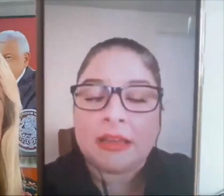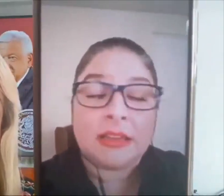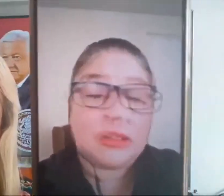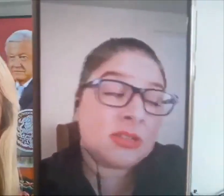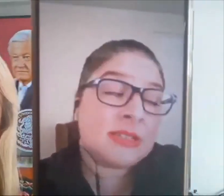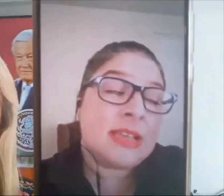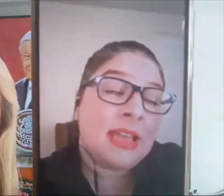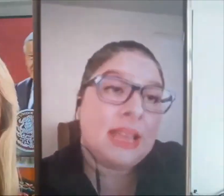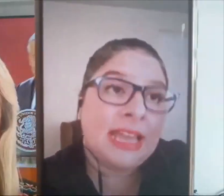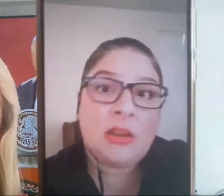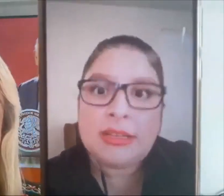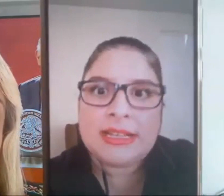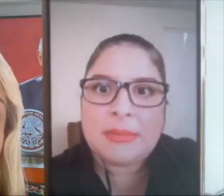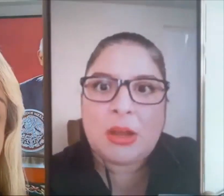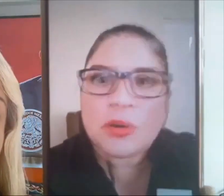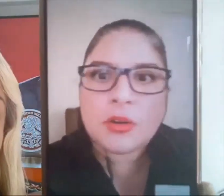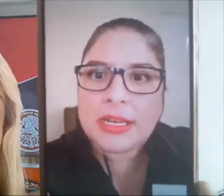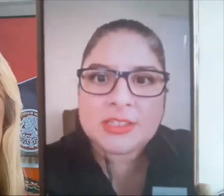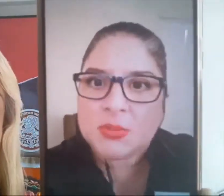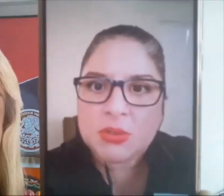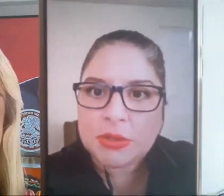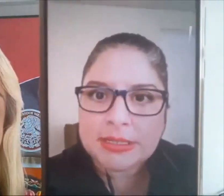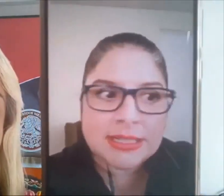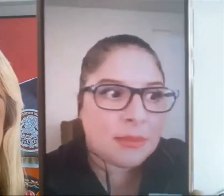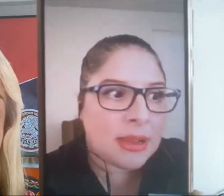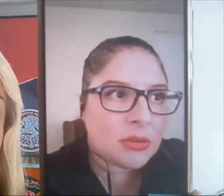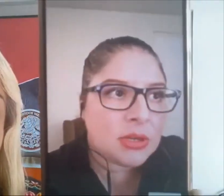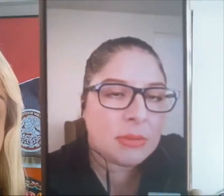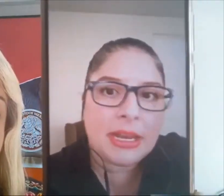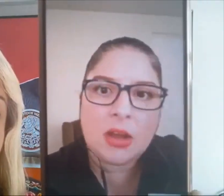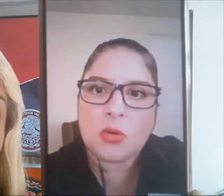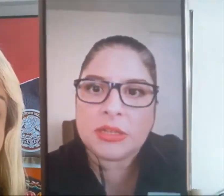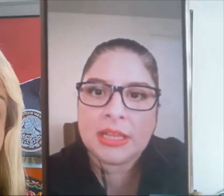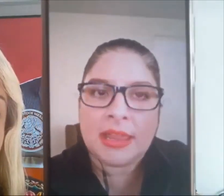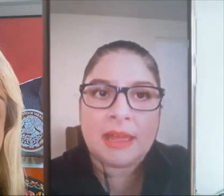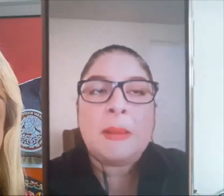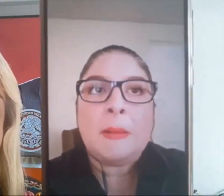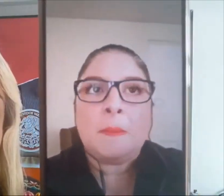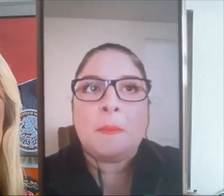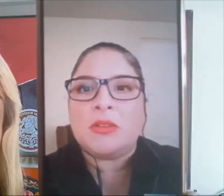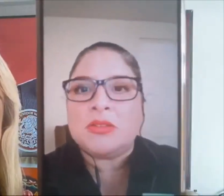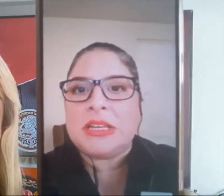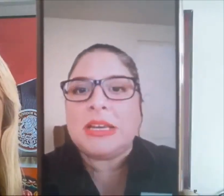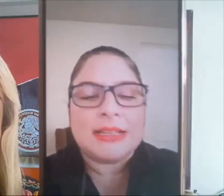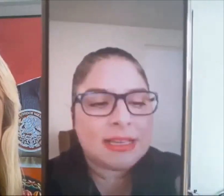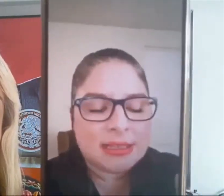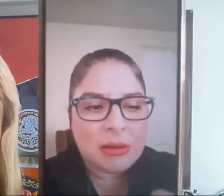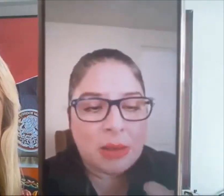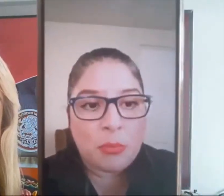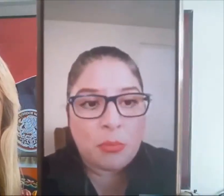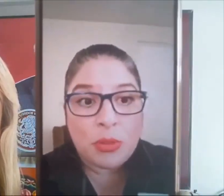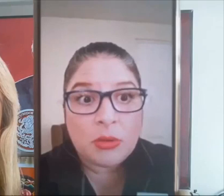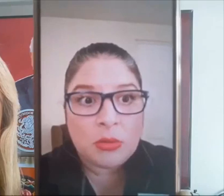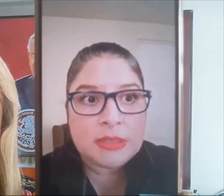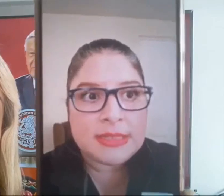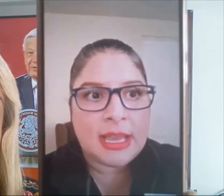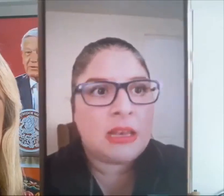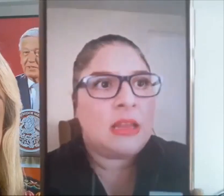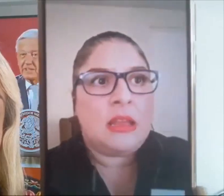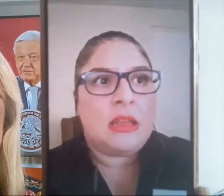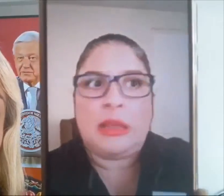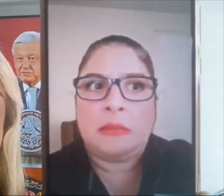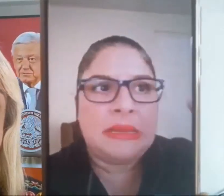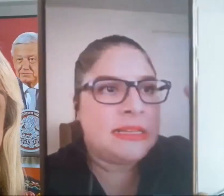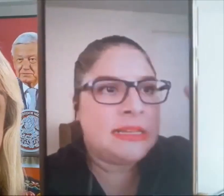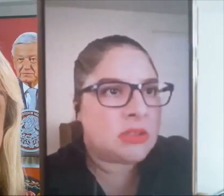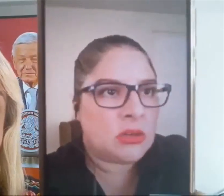mejor manera. Entonces, creo que es la mejor de las opciones, trabajar de una manera coordinada. Pero sí, al Poder